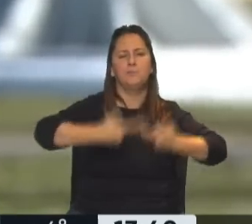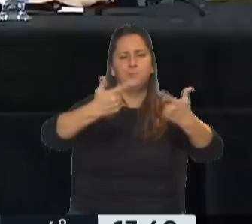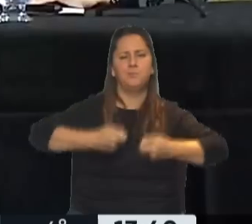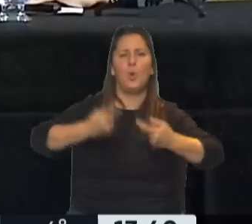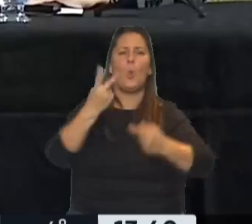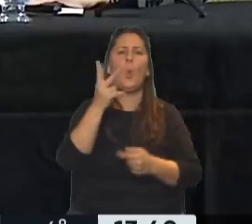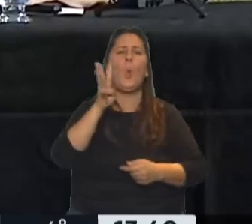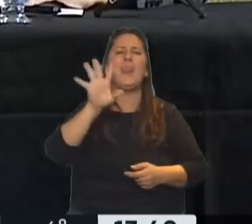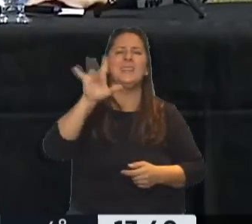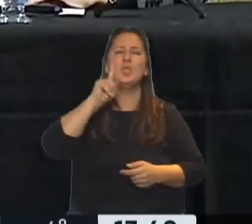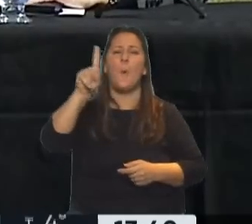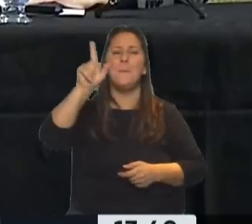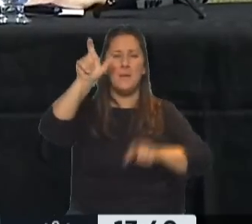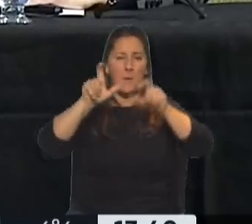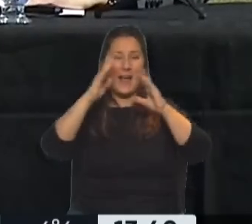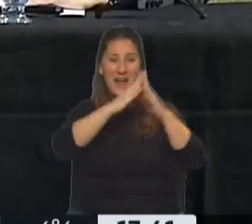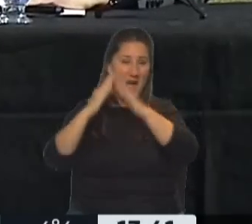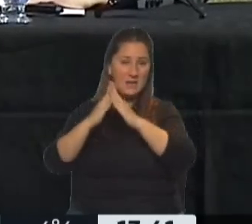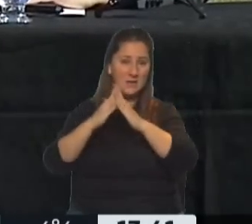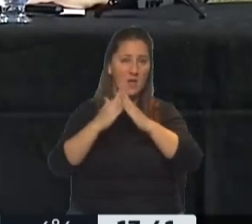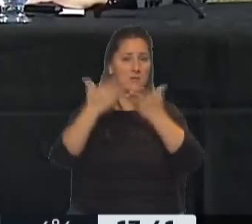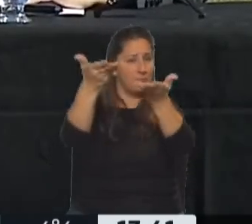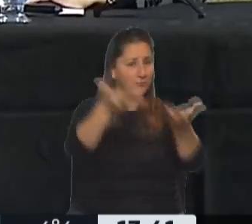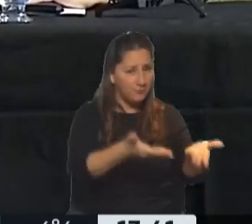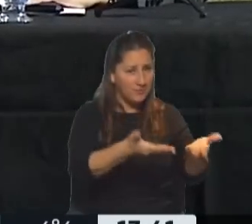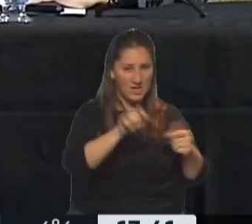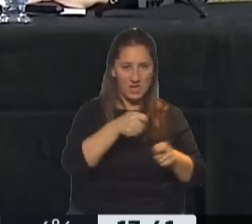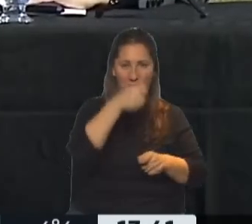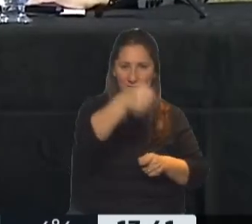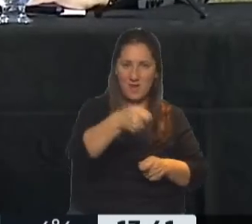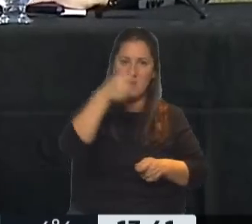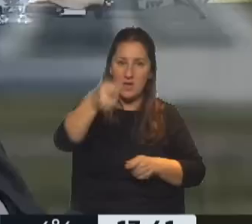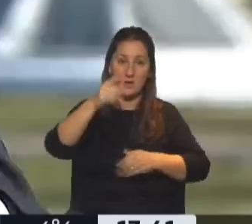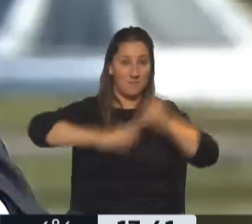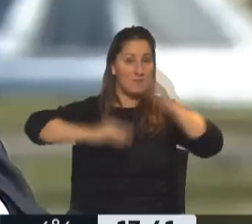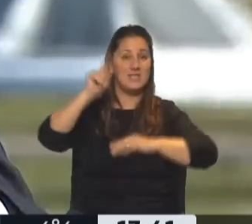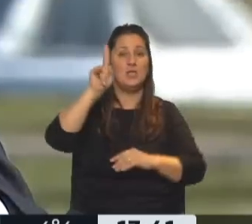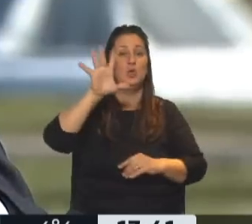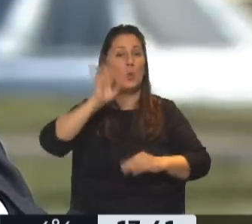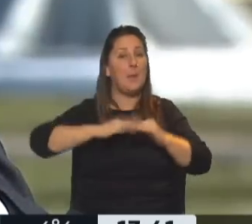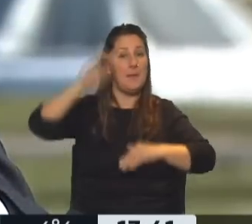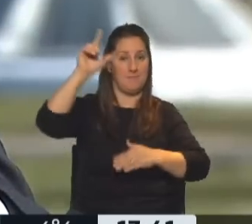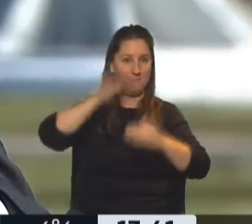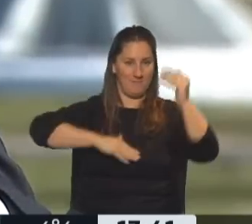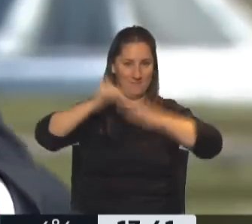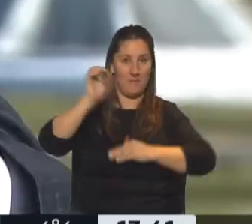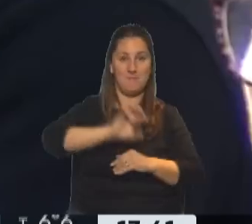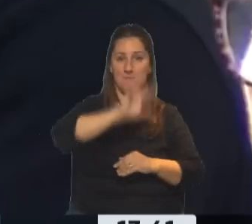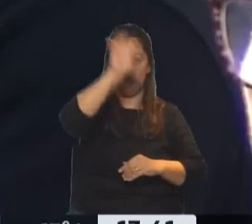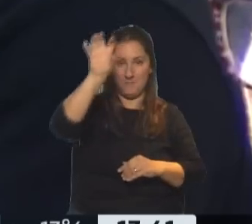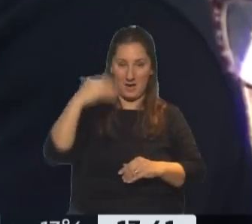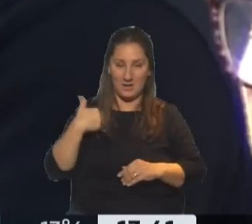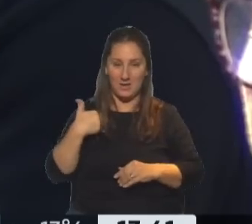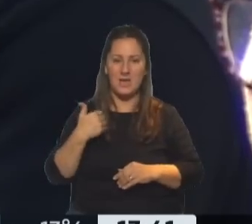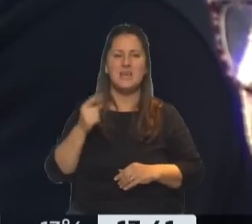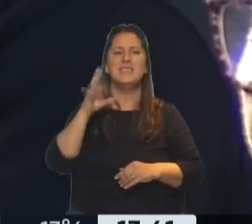45.000 viviendas y estamos construyendo más de 120.000 viviendas en todo el país. Y hemos